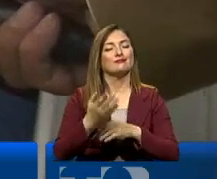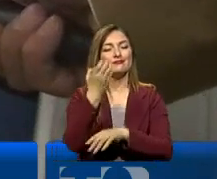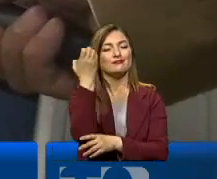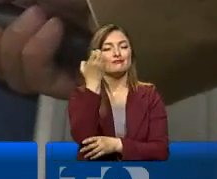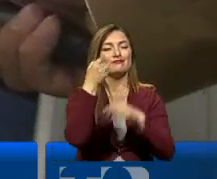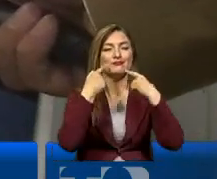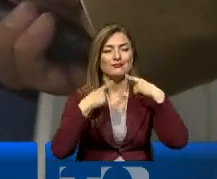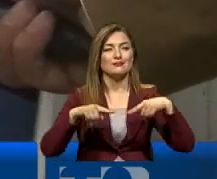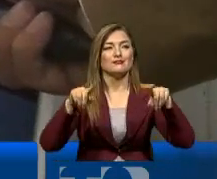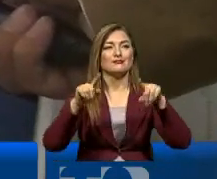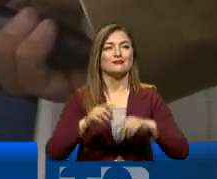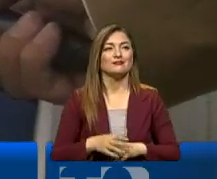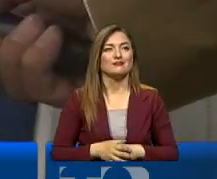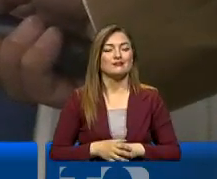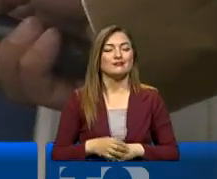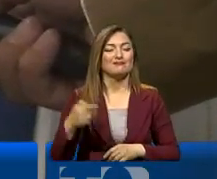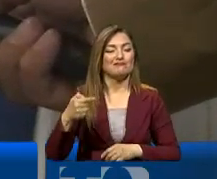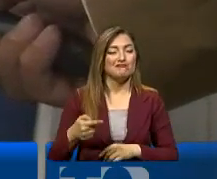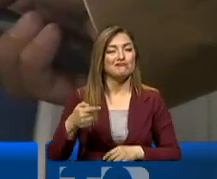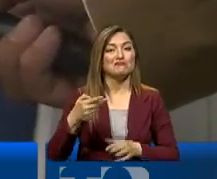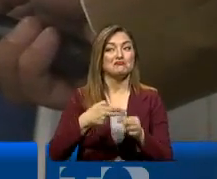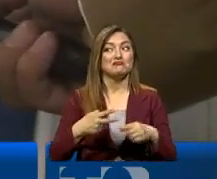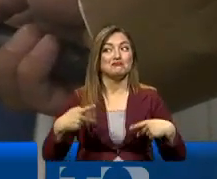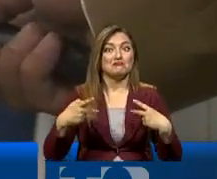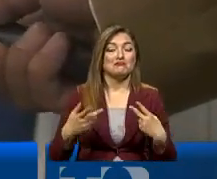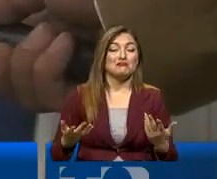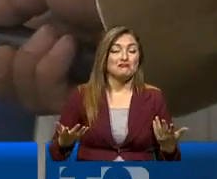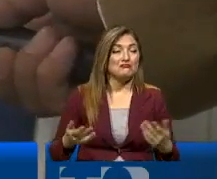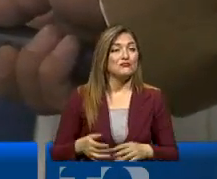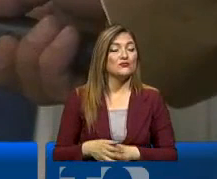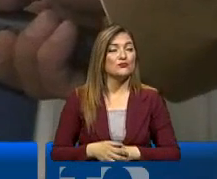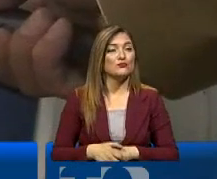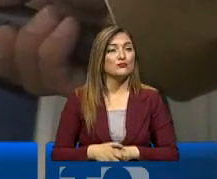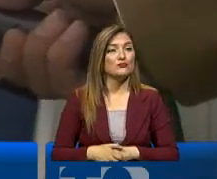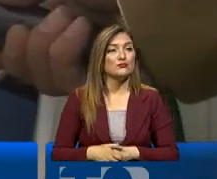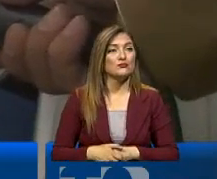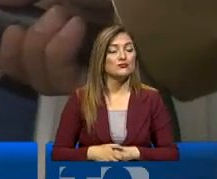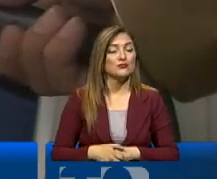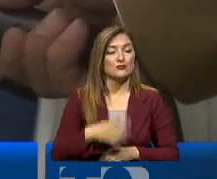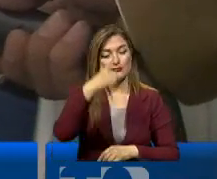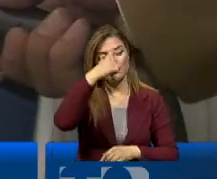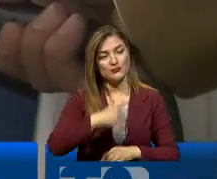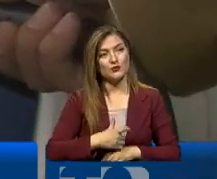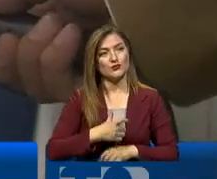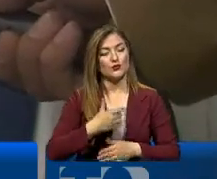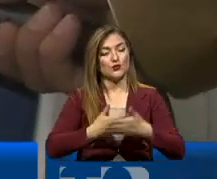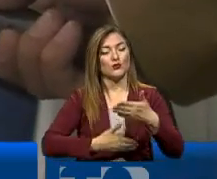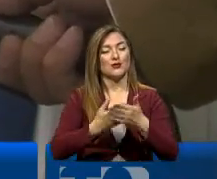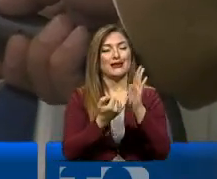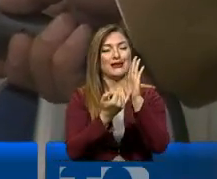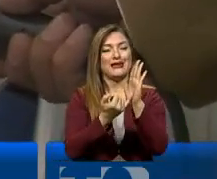emergencia problemas la rutina pero la la rutina de del extranjero no documentado en